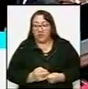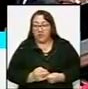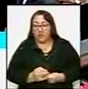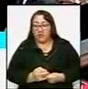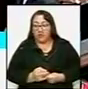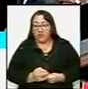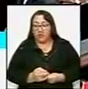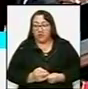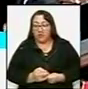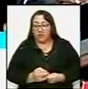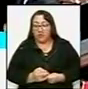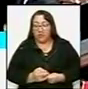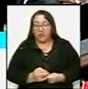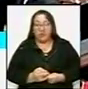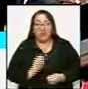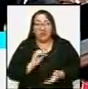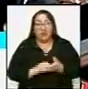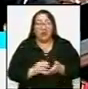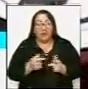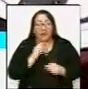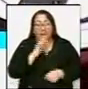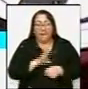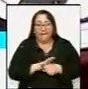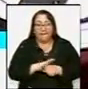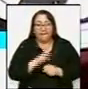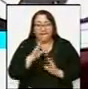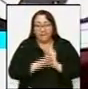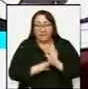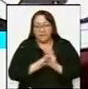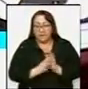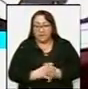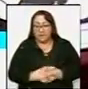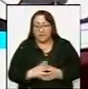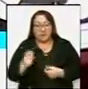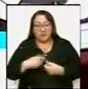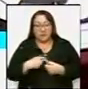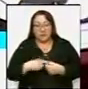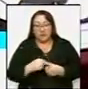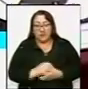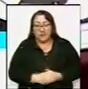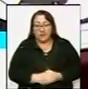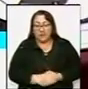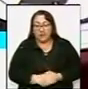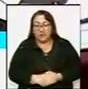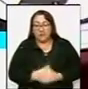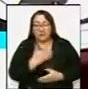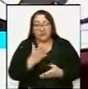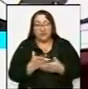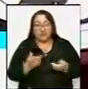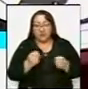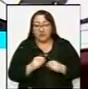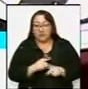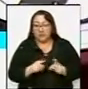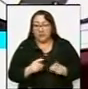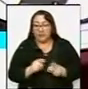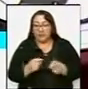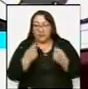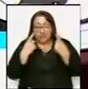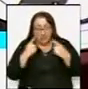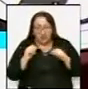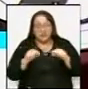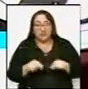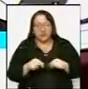expresamente establezcamos que incumplir con el número mínimo de afiliados es una causal de suspensión. Hemos acordado